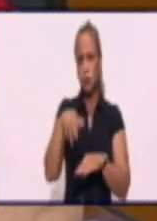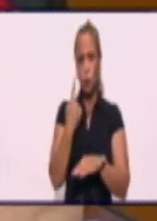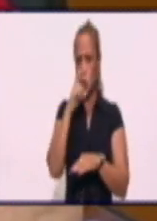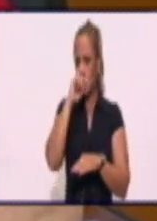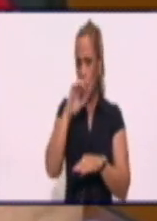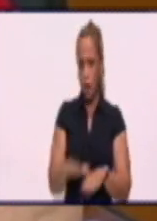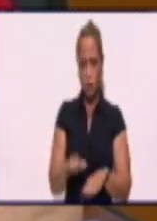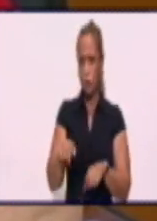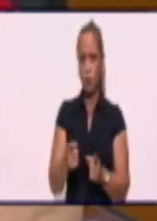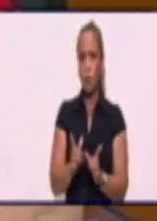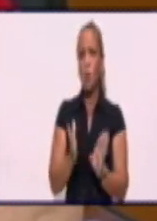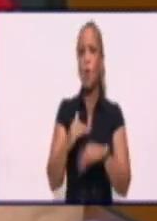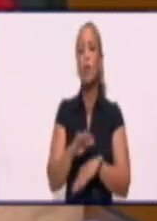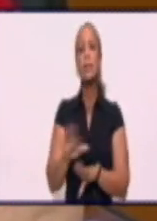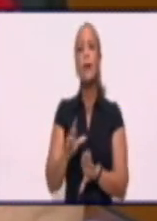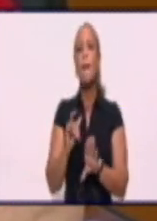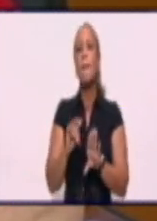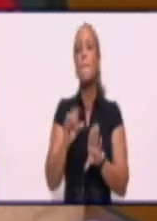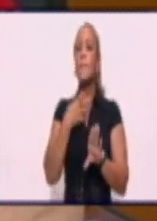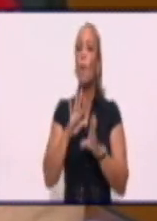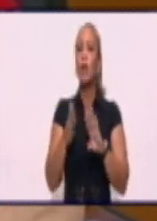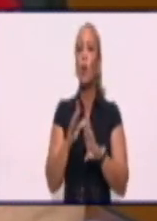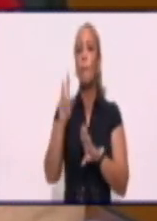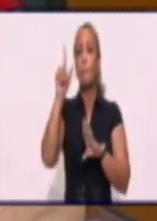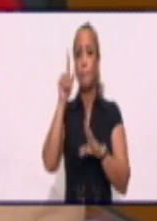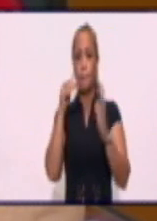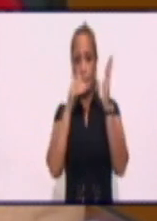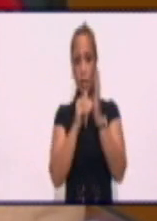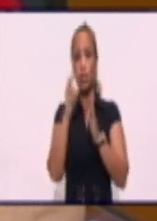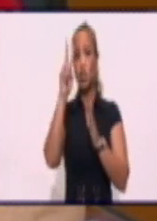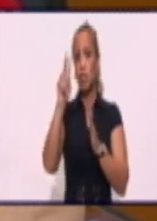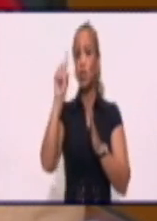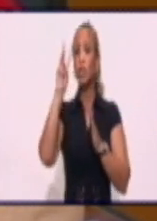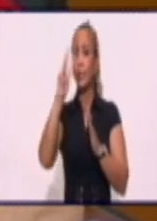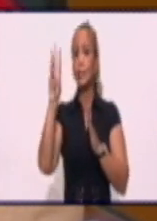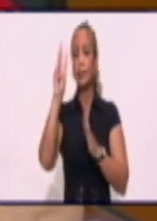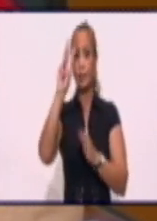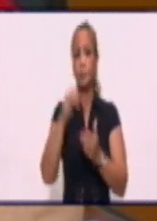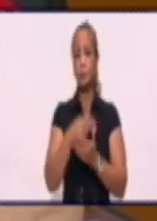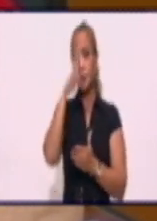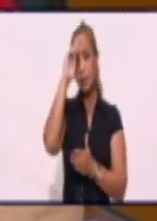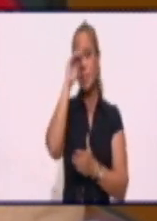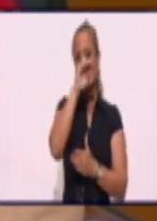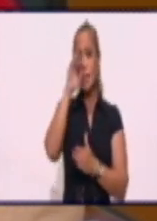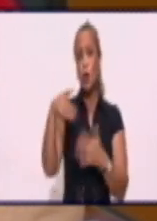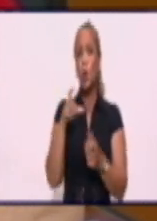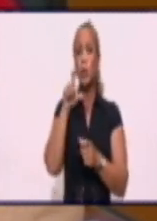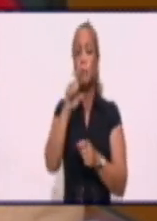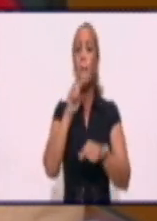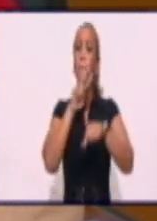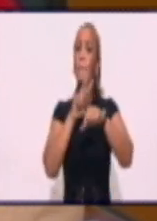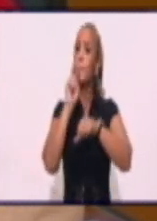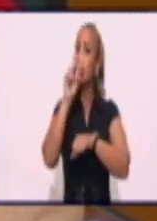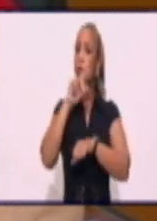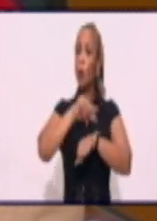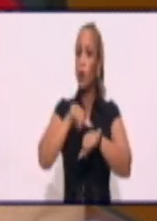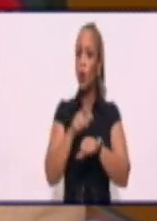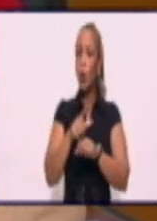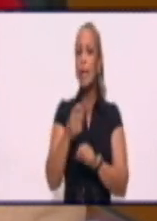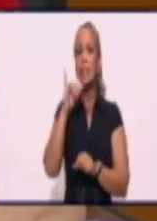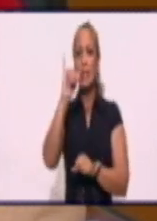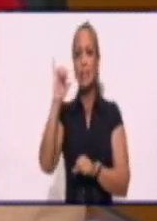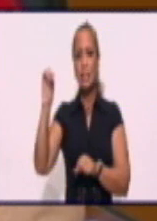y acumulamos ya 1.233. Se egresaron en las últimas 24 horas 608 personas, es